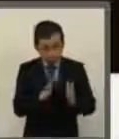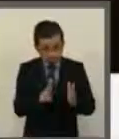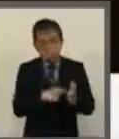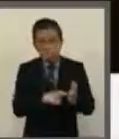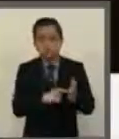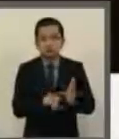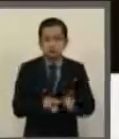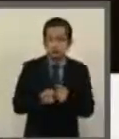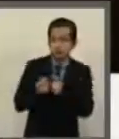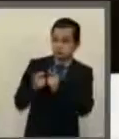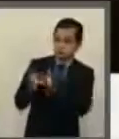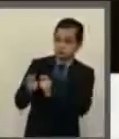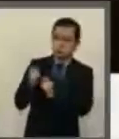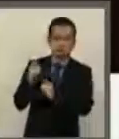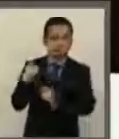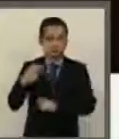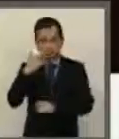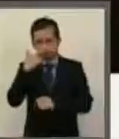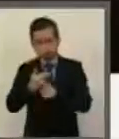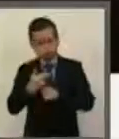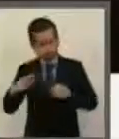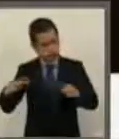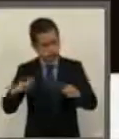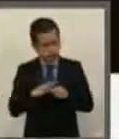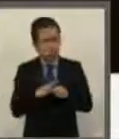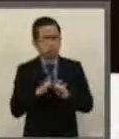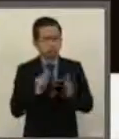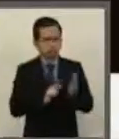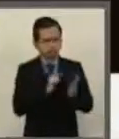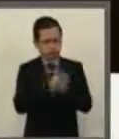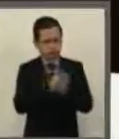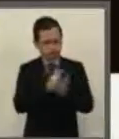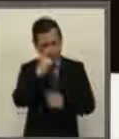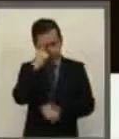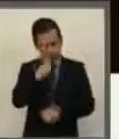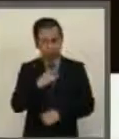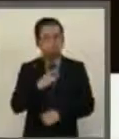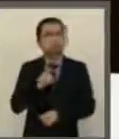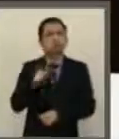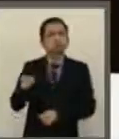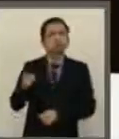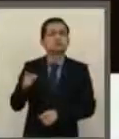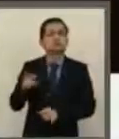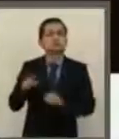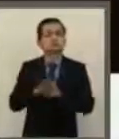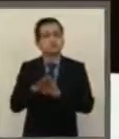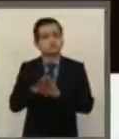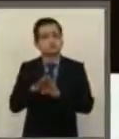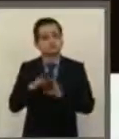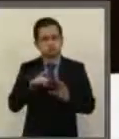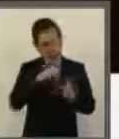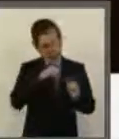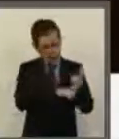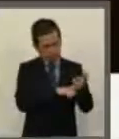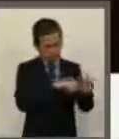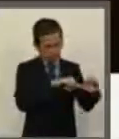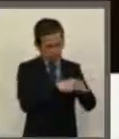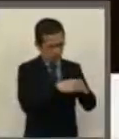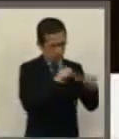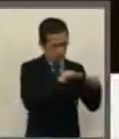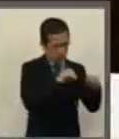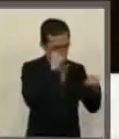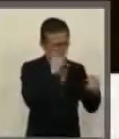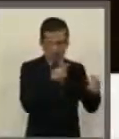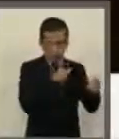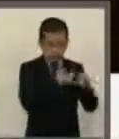en correspondencia con lo que dice la ley a efecto de que se compacten las estructuras orgánicas de los órganos internos de